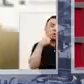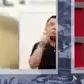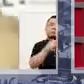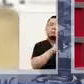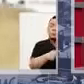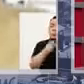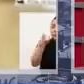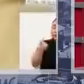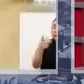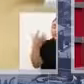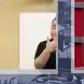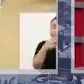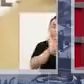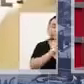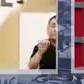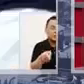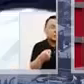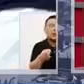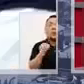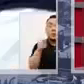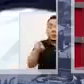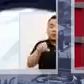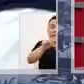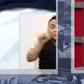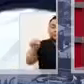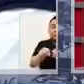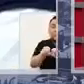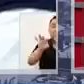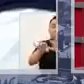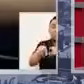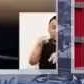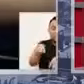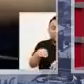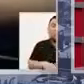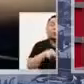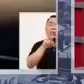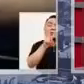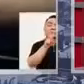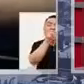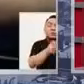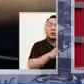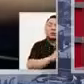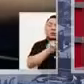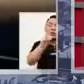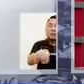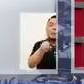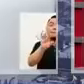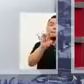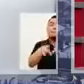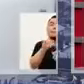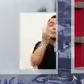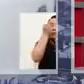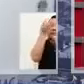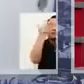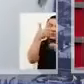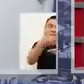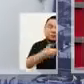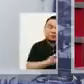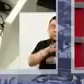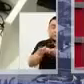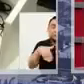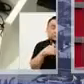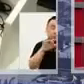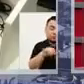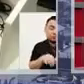la segunda vuelta o de repente no pasaba? No pasaba a la segunda vuelta, si tenía 1%, si nadie lo conocía. No pasaba a